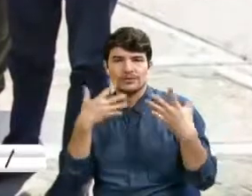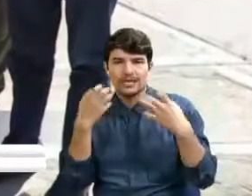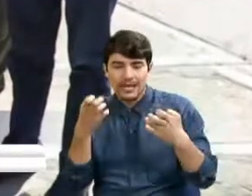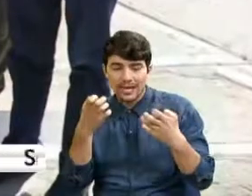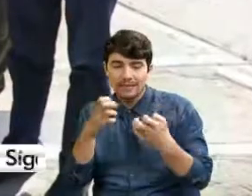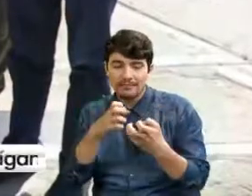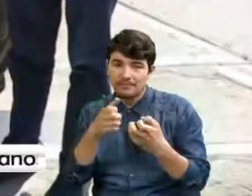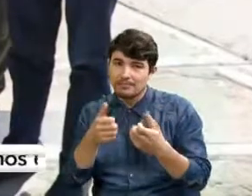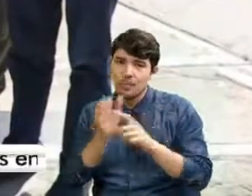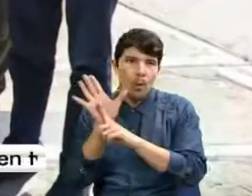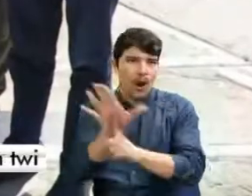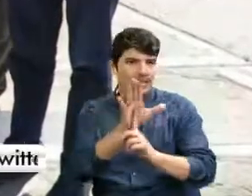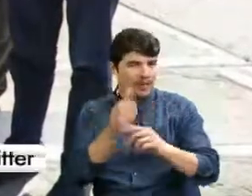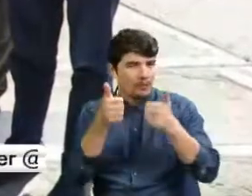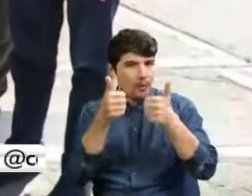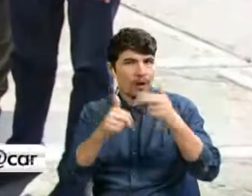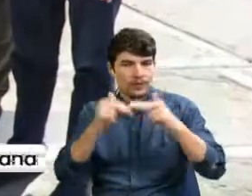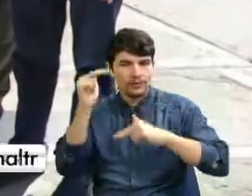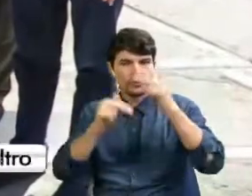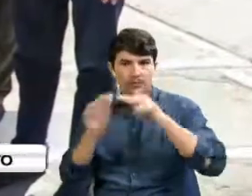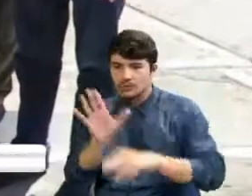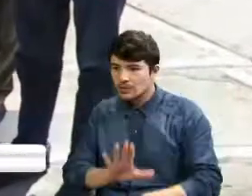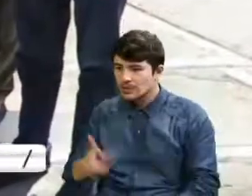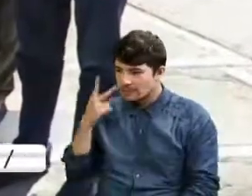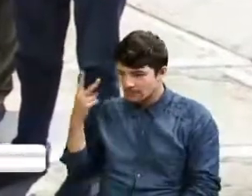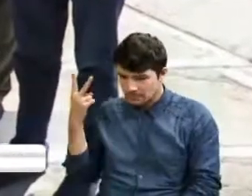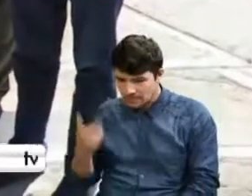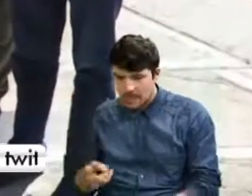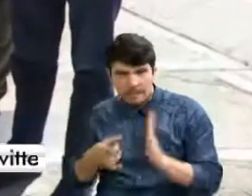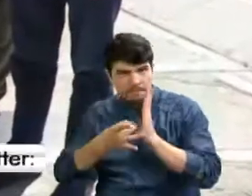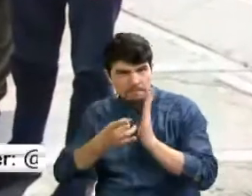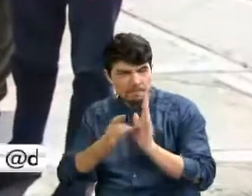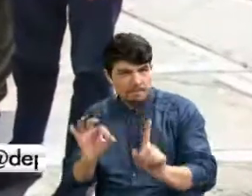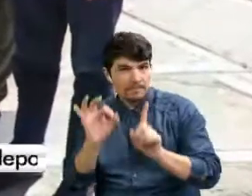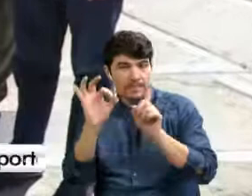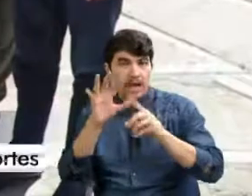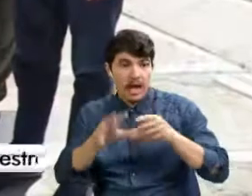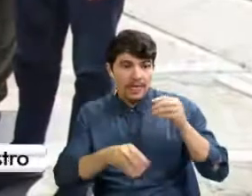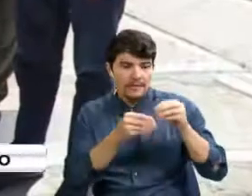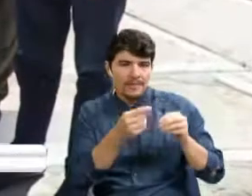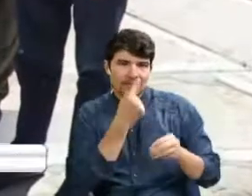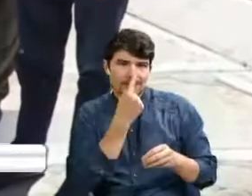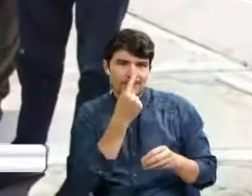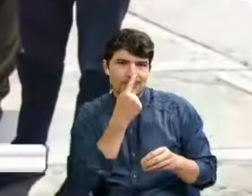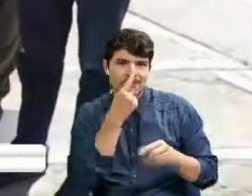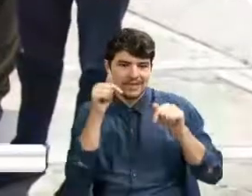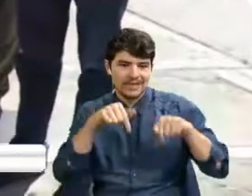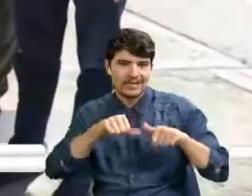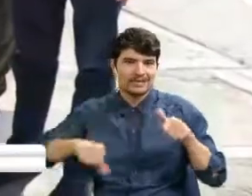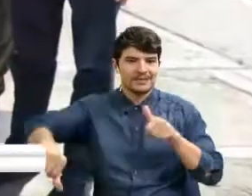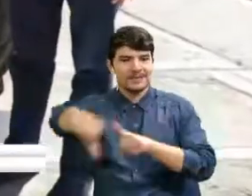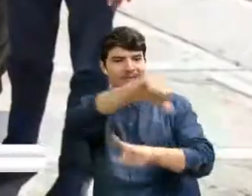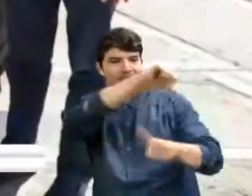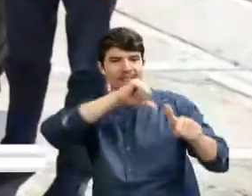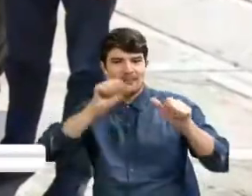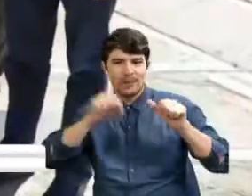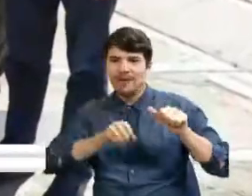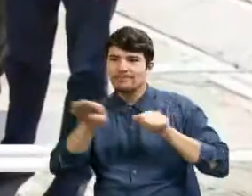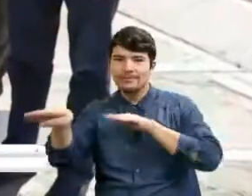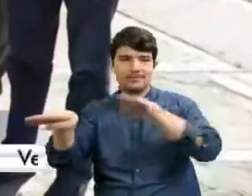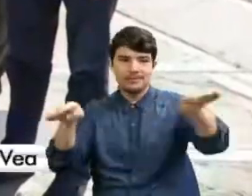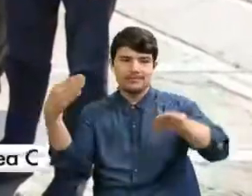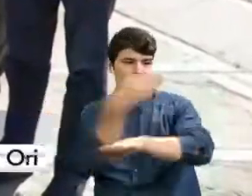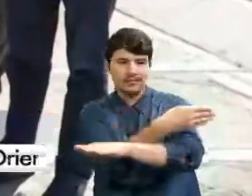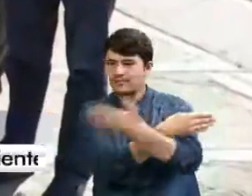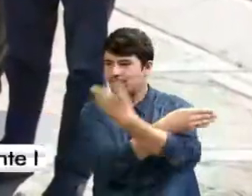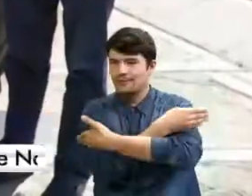una muy buena obra como ustedes pueden ver la infraestructura de estas placas huellas pero además lo curioso de tener una redoma y una intersección importante con